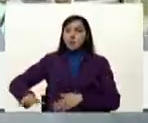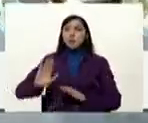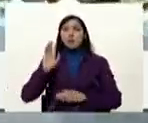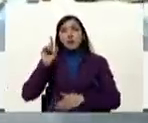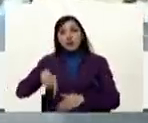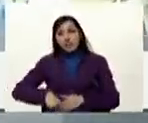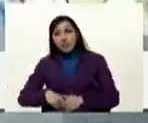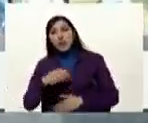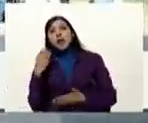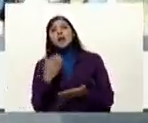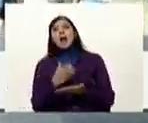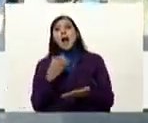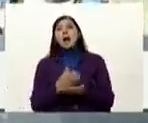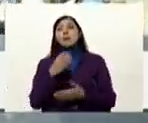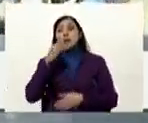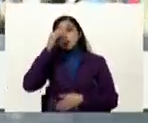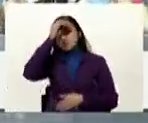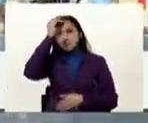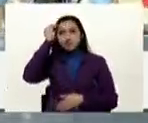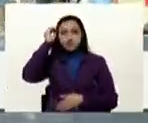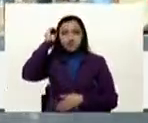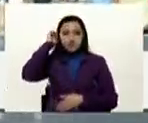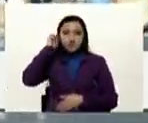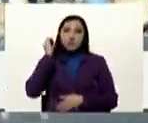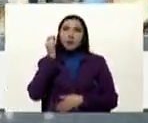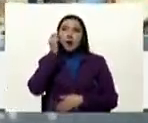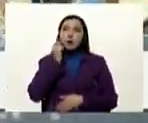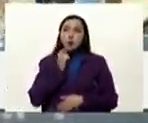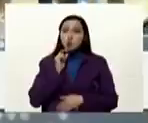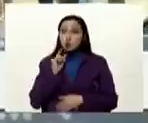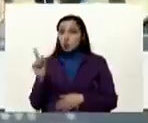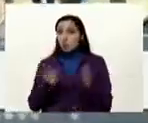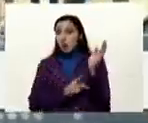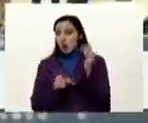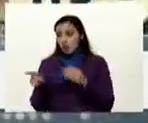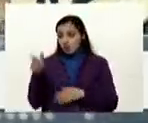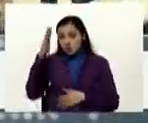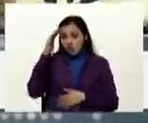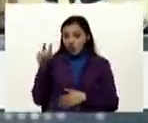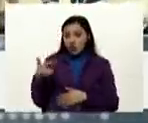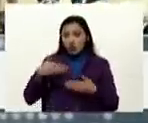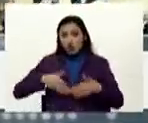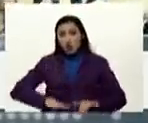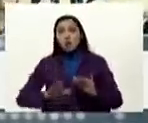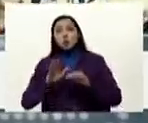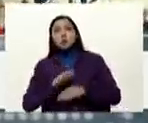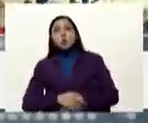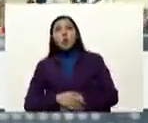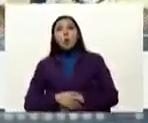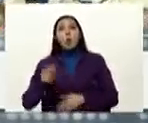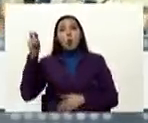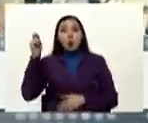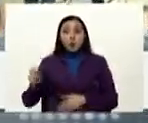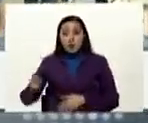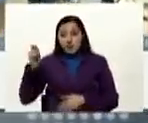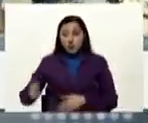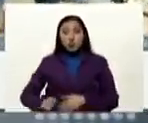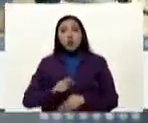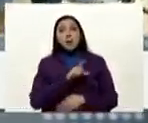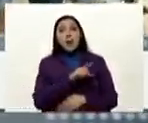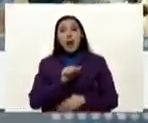Katia. Silita es de la parroquia Sucre, Nahum, tú lo sabes. Y fue diputada de La Vega en una